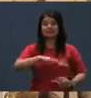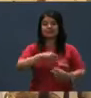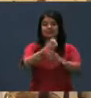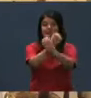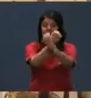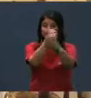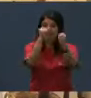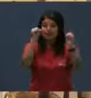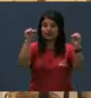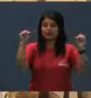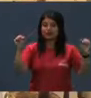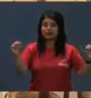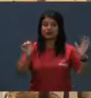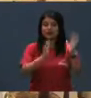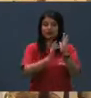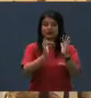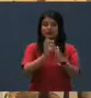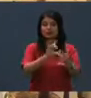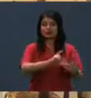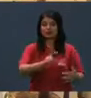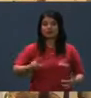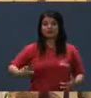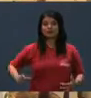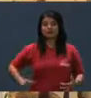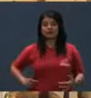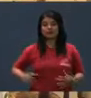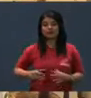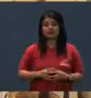Salvador Jesucristo.